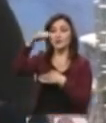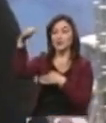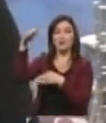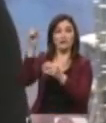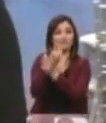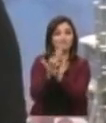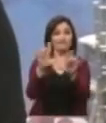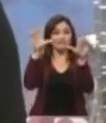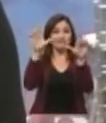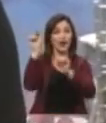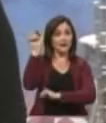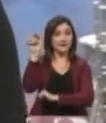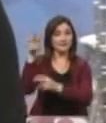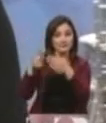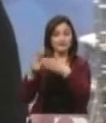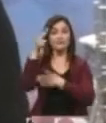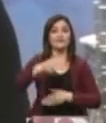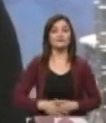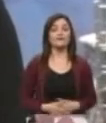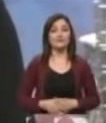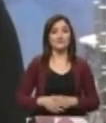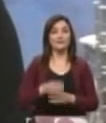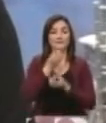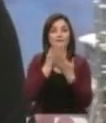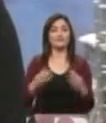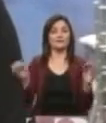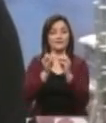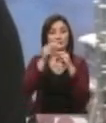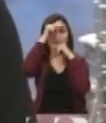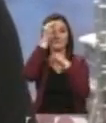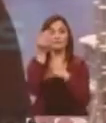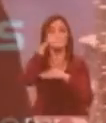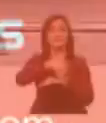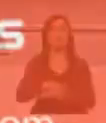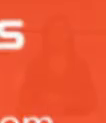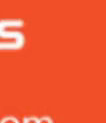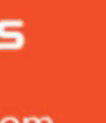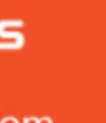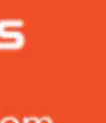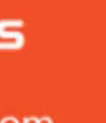Libertad. Este es nuestro informe desde el Hotel Marriott. Siguen ustedes con más en estudios. Una buena tarde.